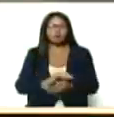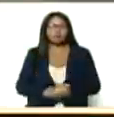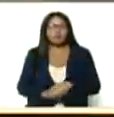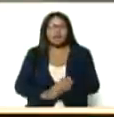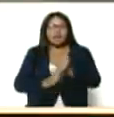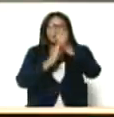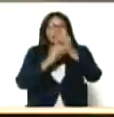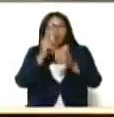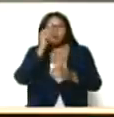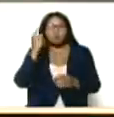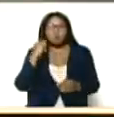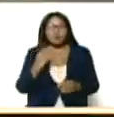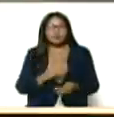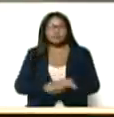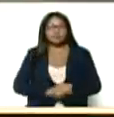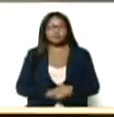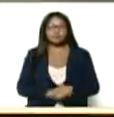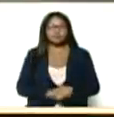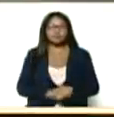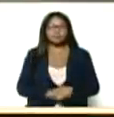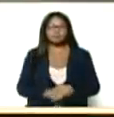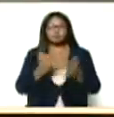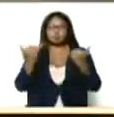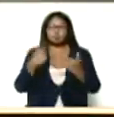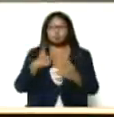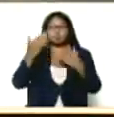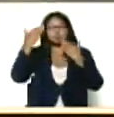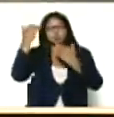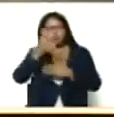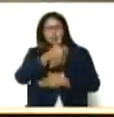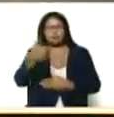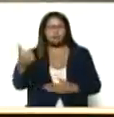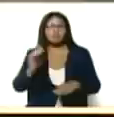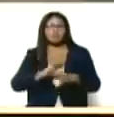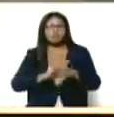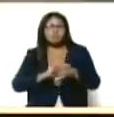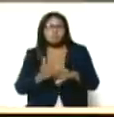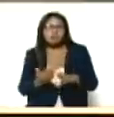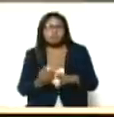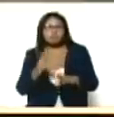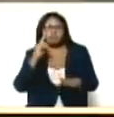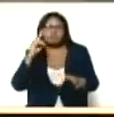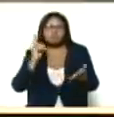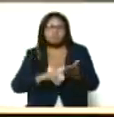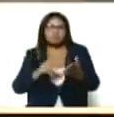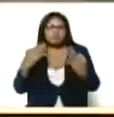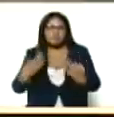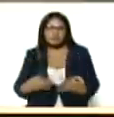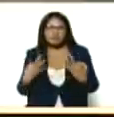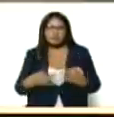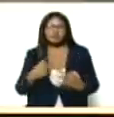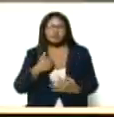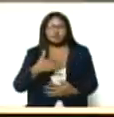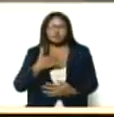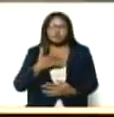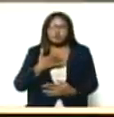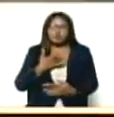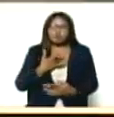líderes y lideresas, el gran polo patriótico. Ahora, quiero saludarlos a todos porque de verdad, yo lo siento